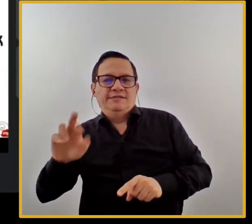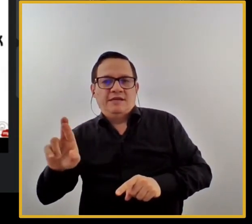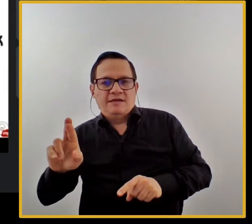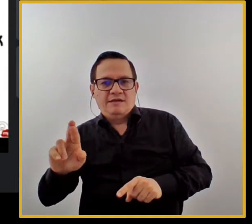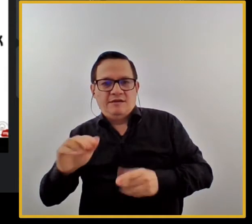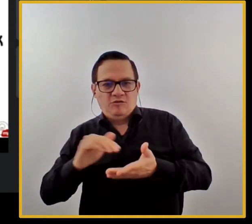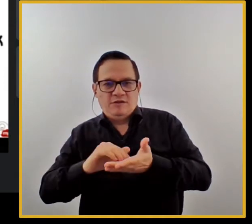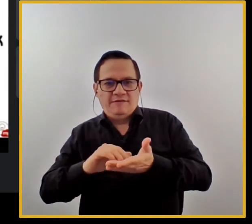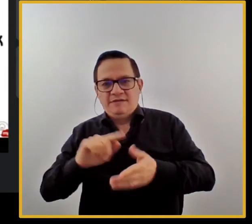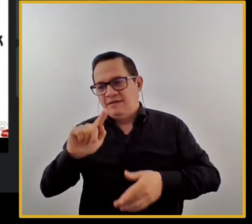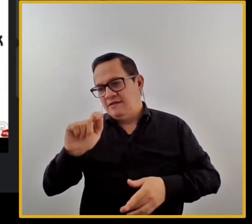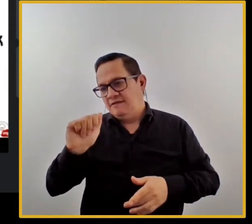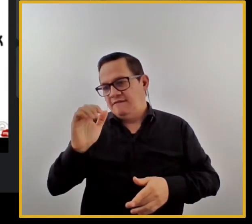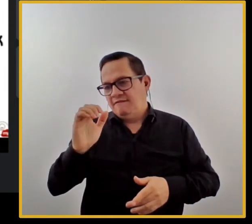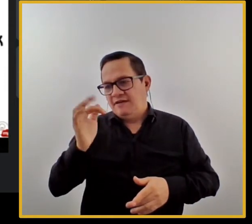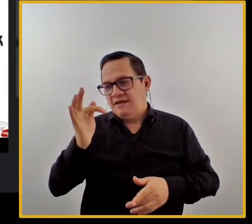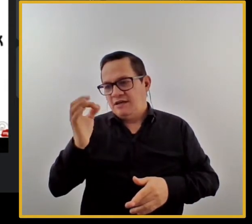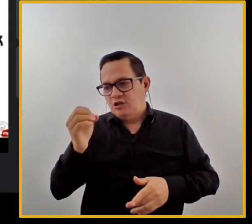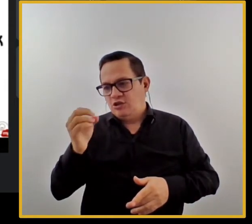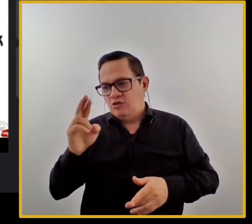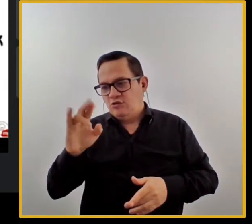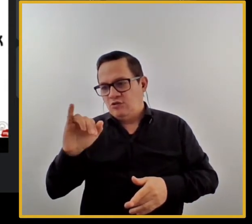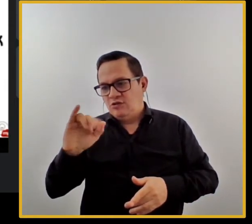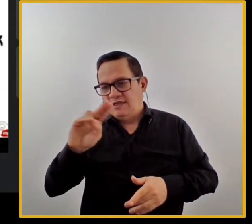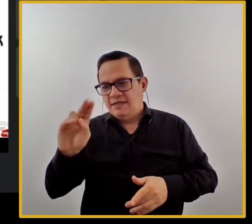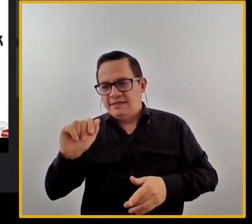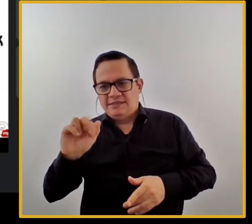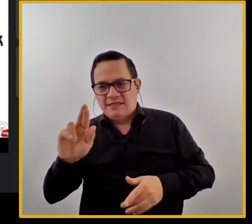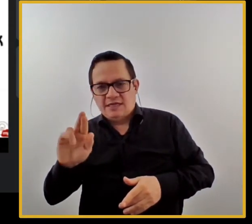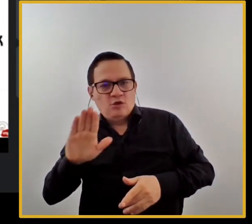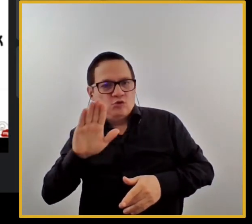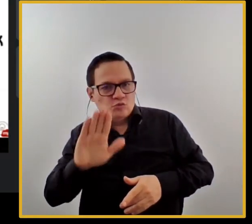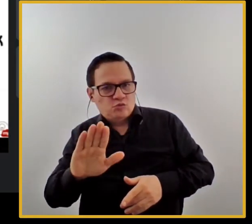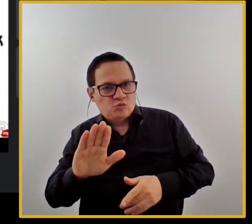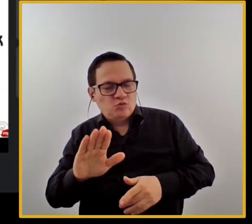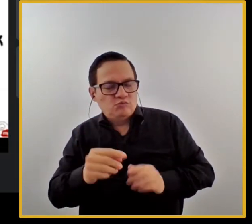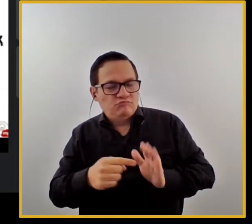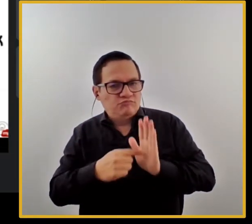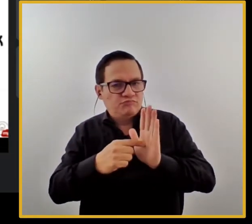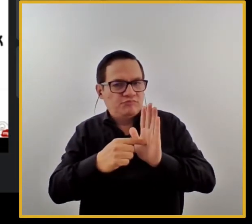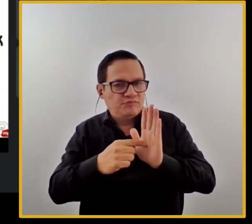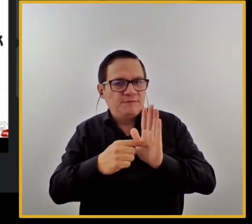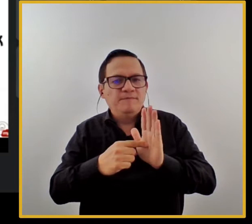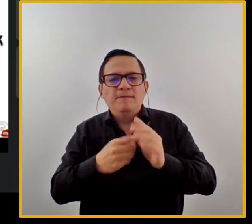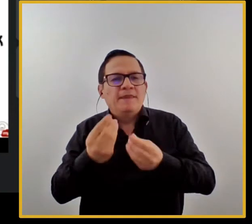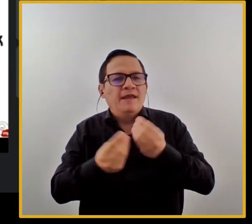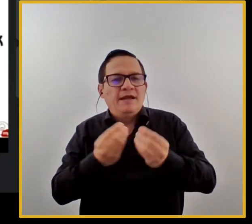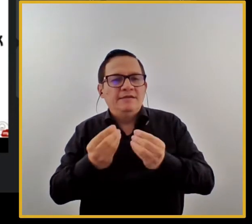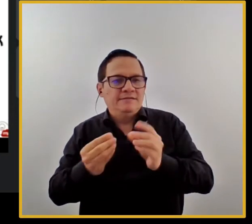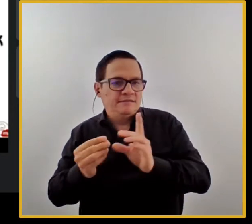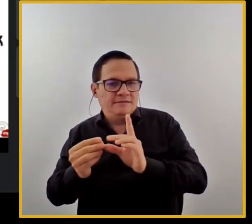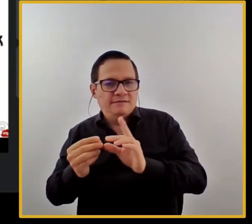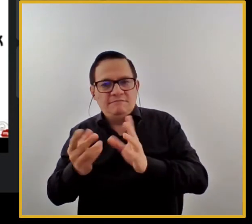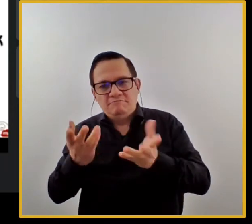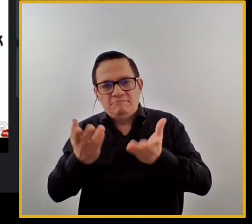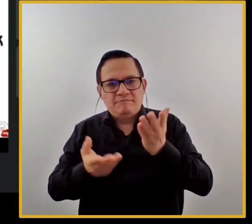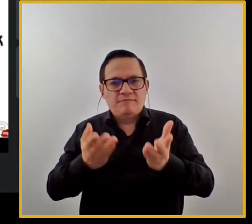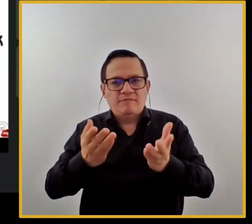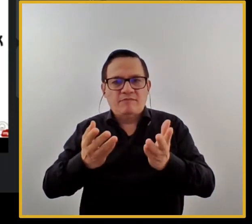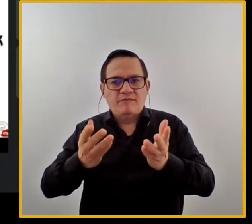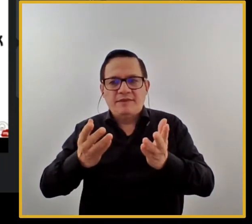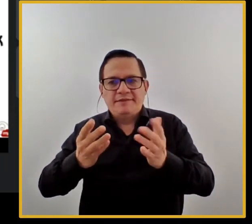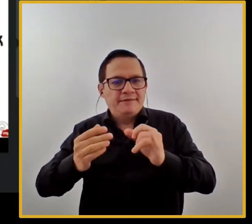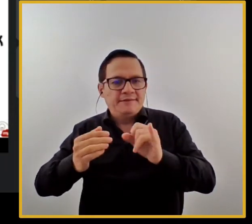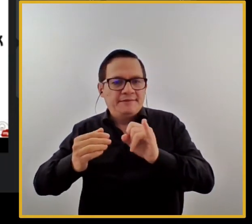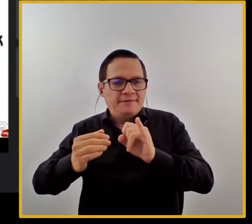factorizar esa expresión que yo tengo. Entonces, ¿cómo me quedaría? Entonces, al lado derecho, bueno, al lado izquierdo, pues